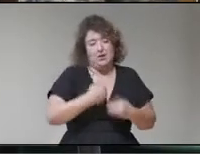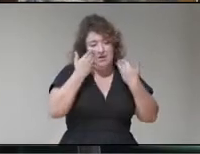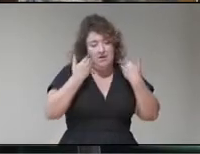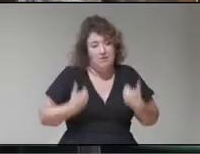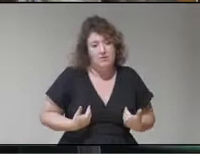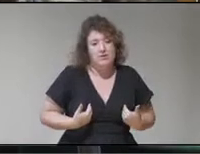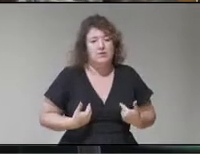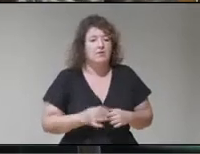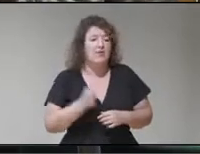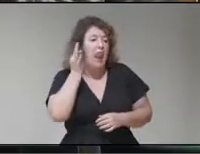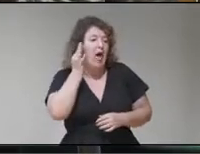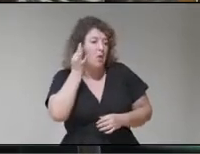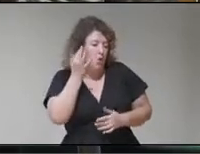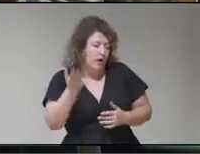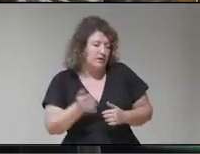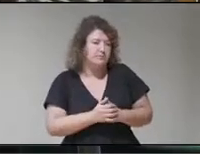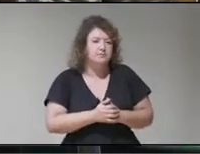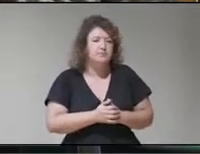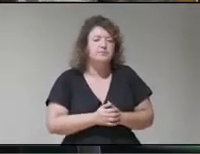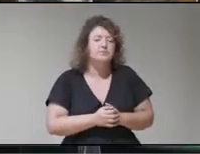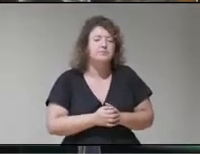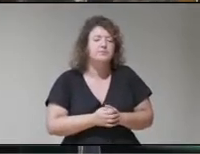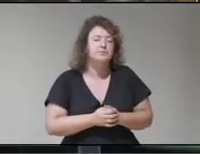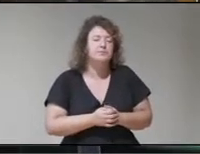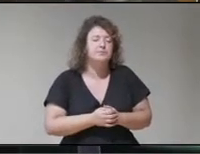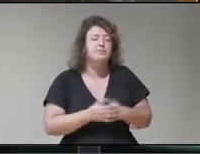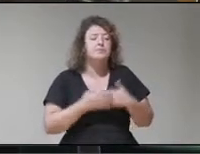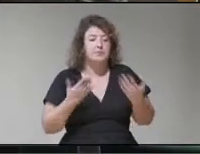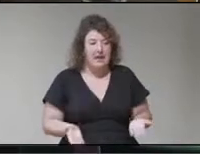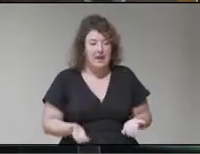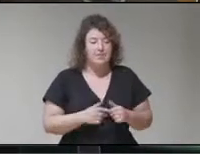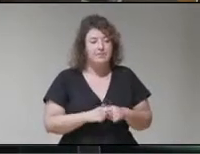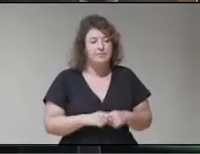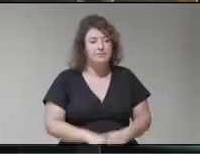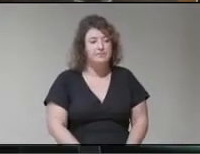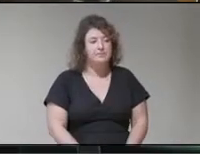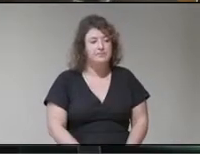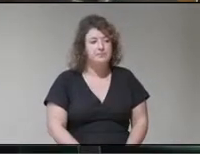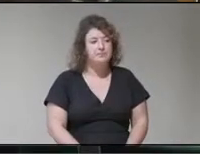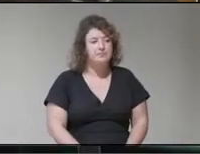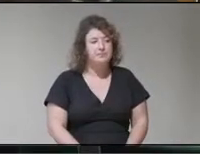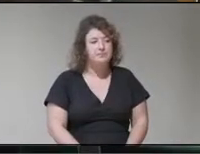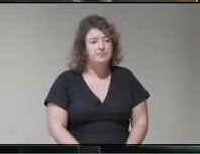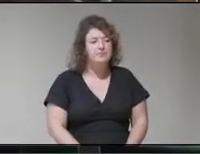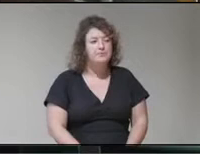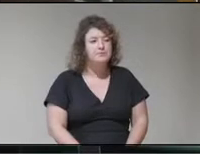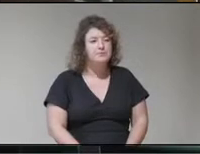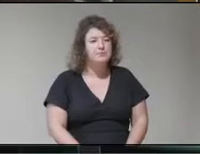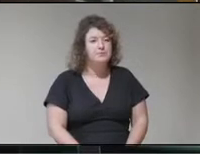fisiológicas de la mujer que estemos considerando. Pues bien, ¿qué